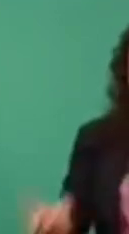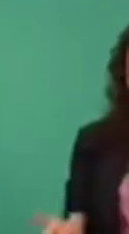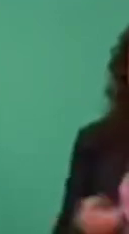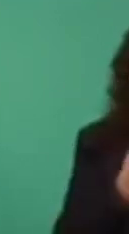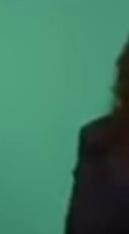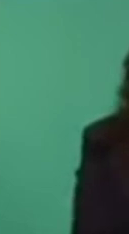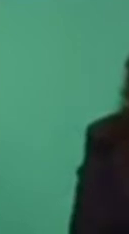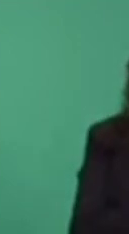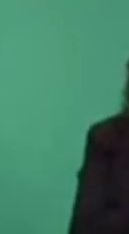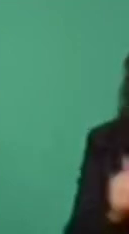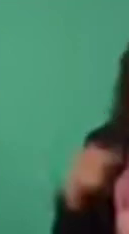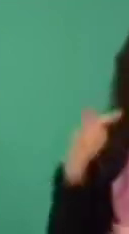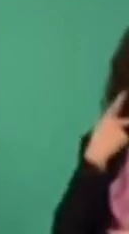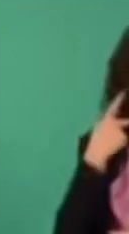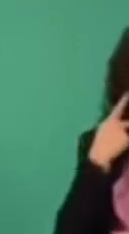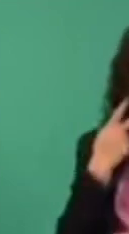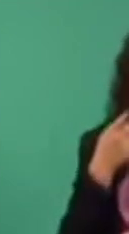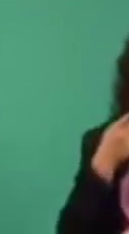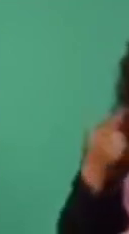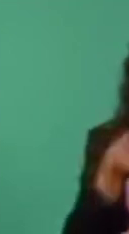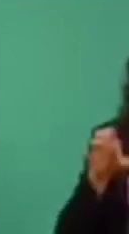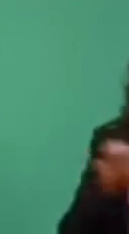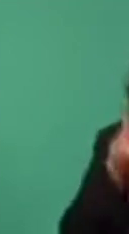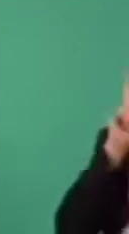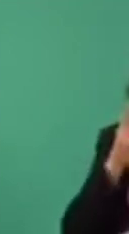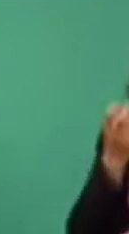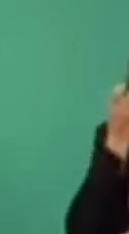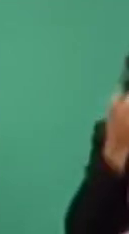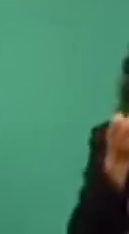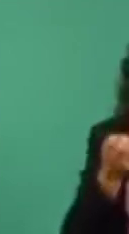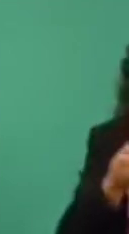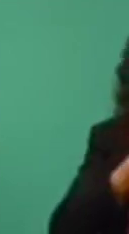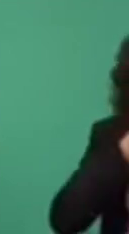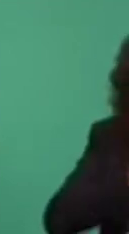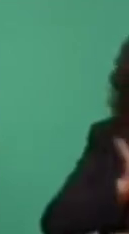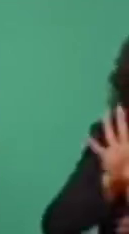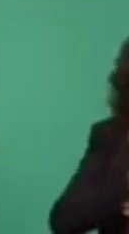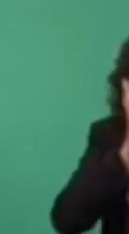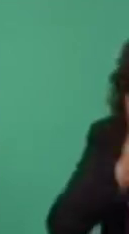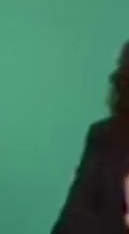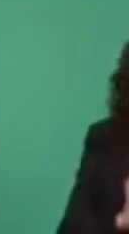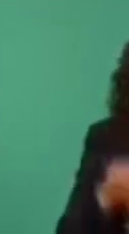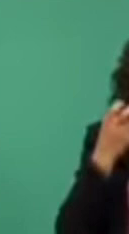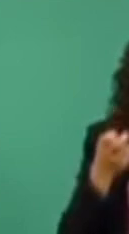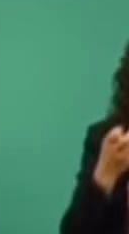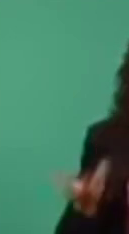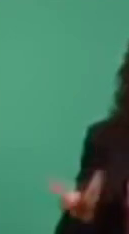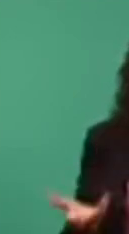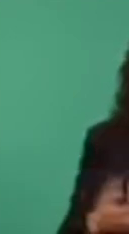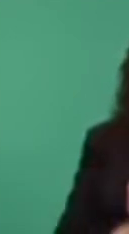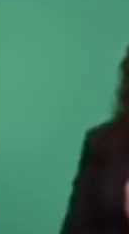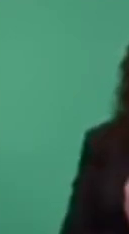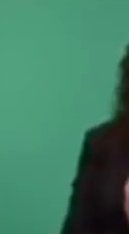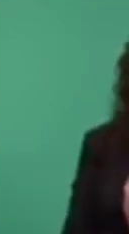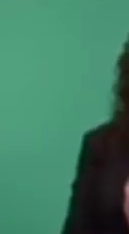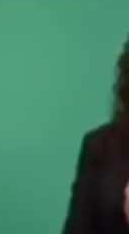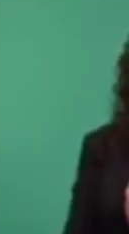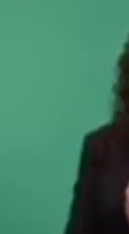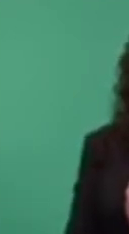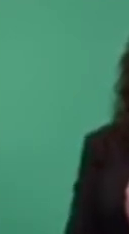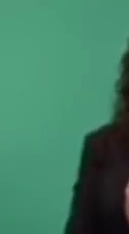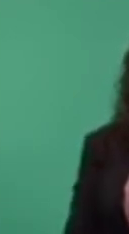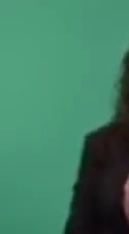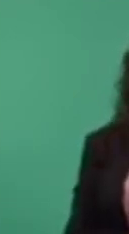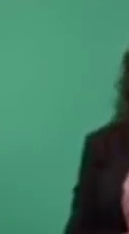económico. ¿Cómo vio usted esta acción? ¿Cómo vio todo lo que surgió alrededor de esta boda que al final, bueno, pues salió a la